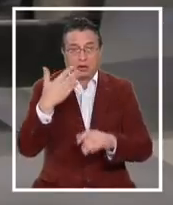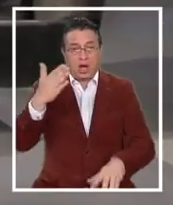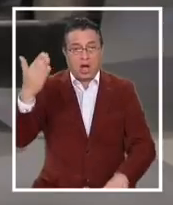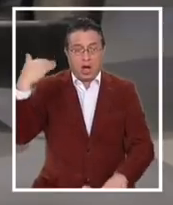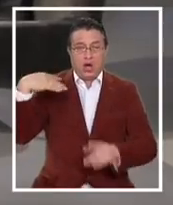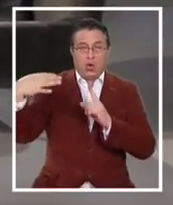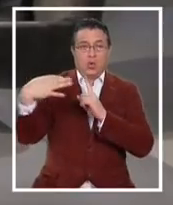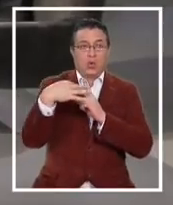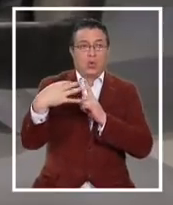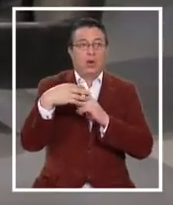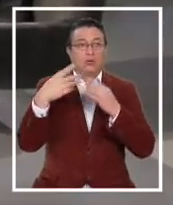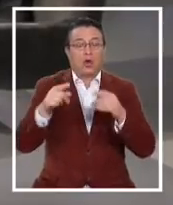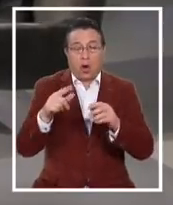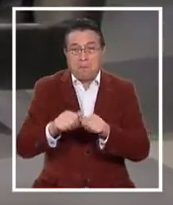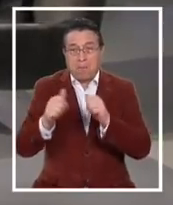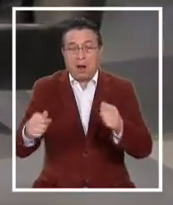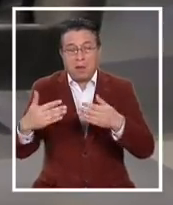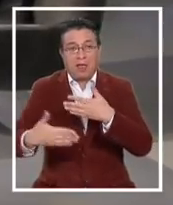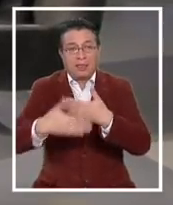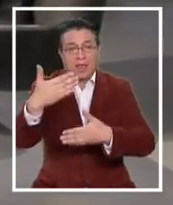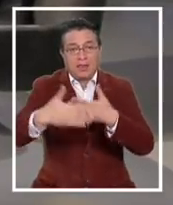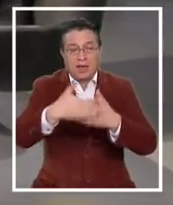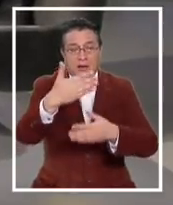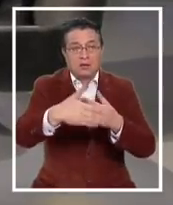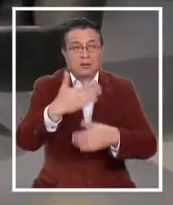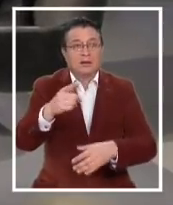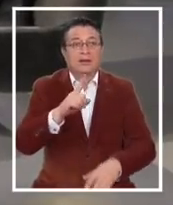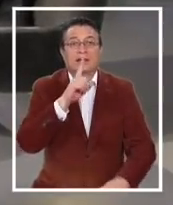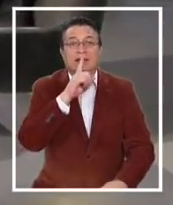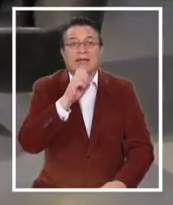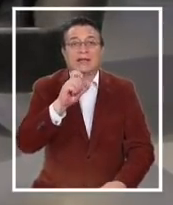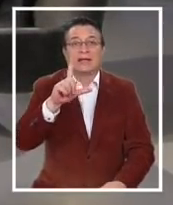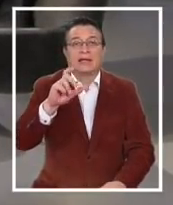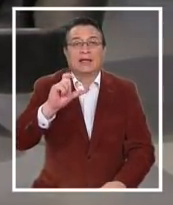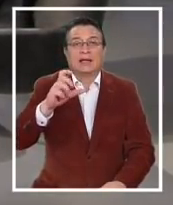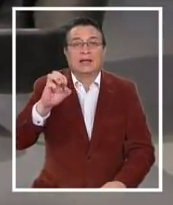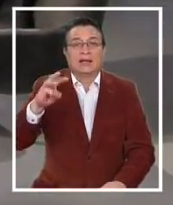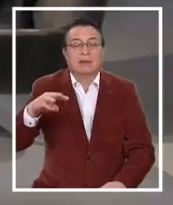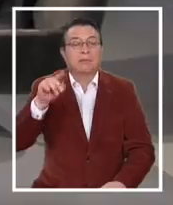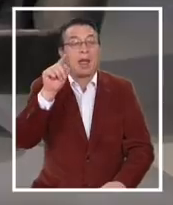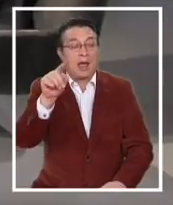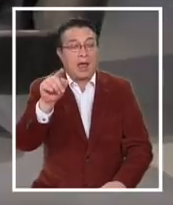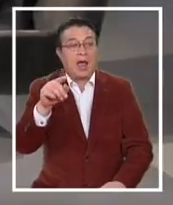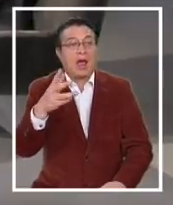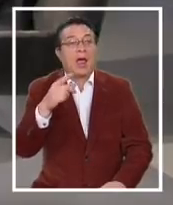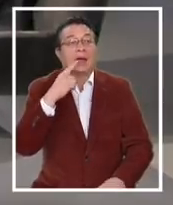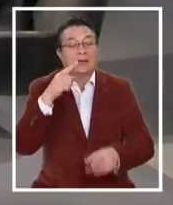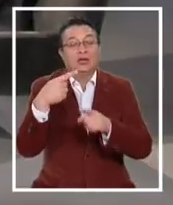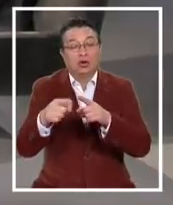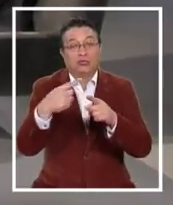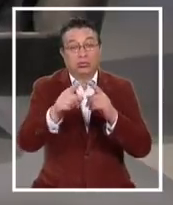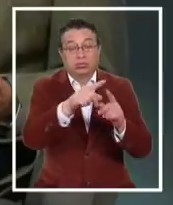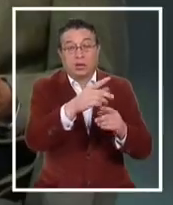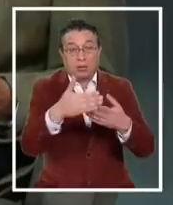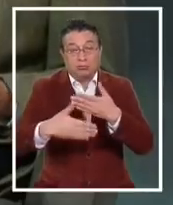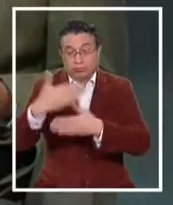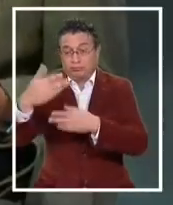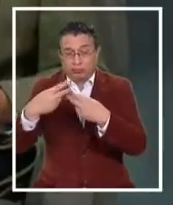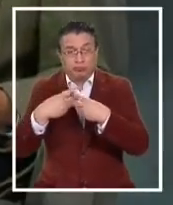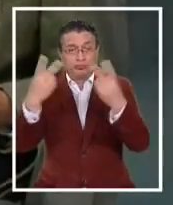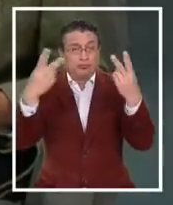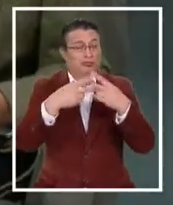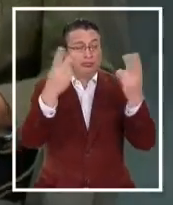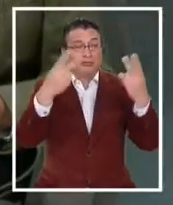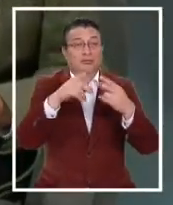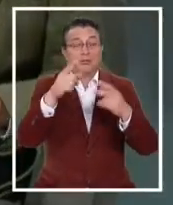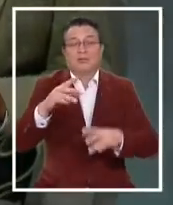días. Hoy día otros dos diarios más, me parece que el Daily... The Telegraph, venía otro en varios medios criticando a Chile